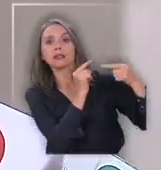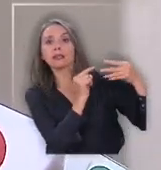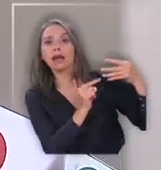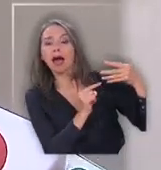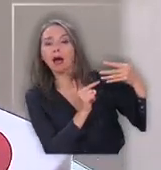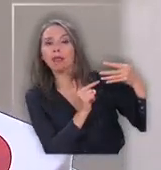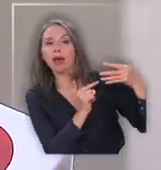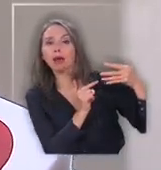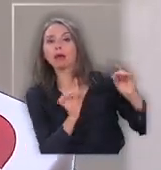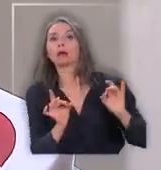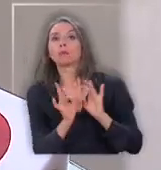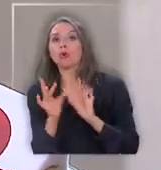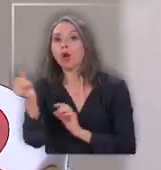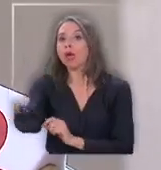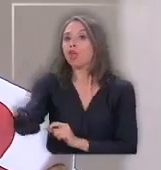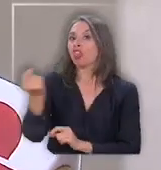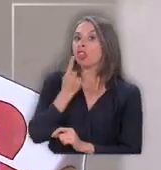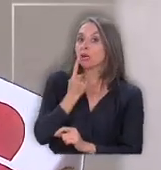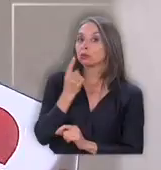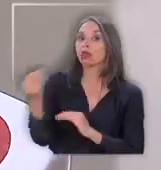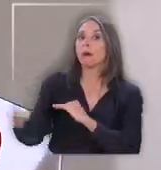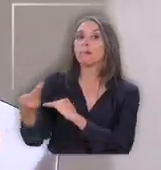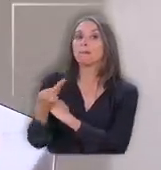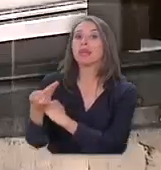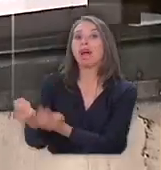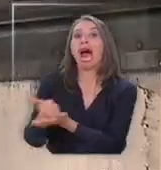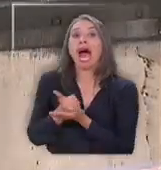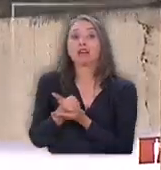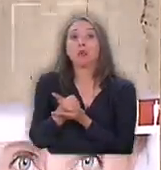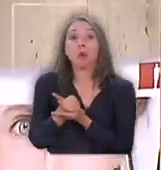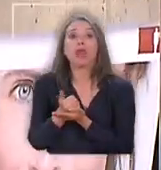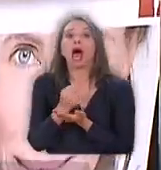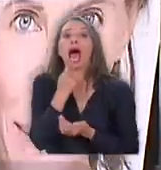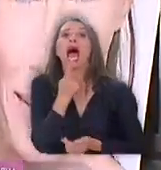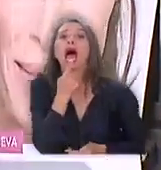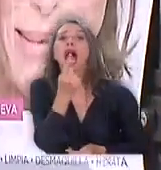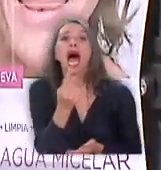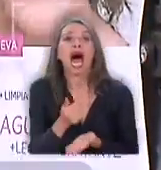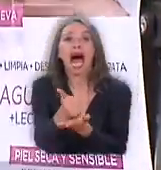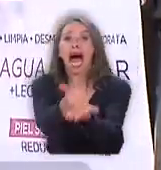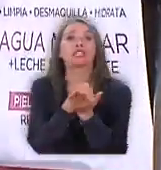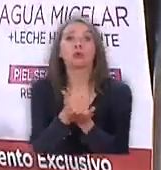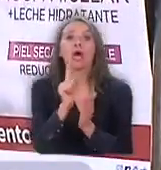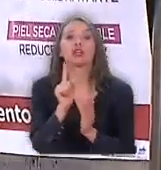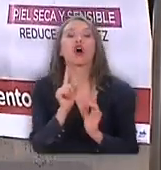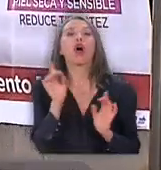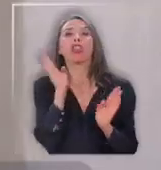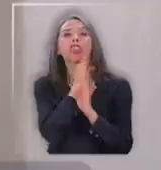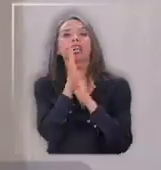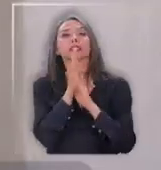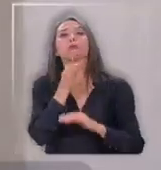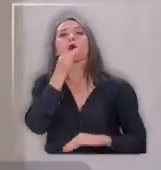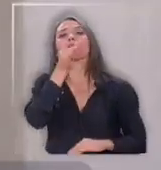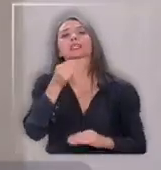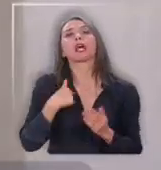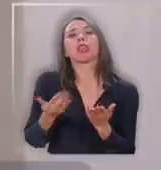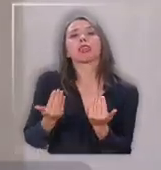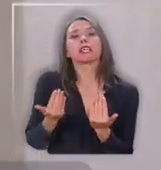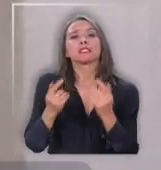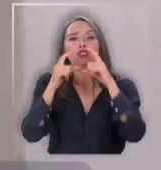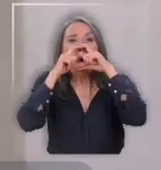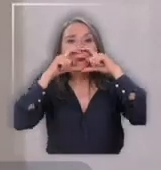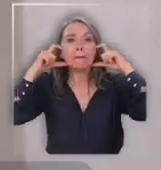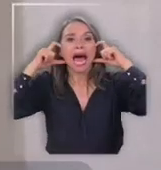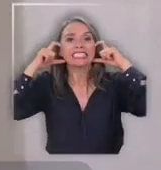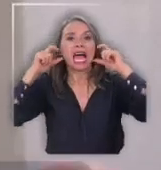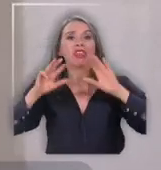las eventuales denuncias o solicitudes de ayuda. Entonces es algo bastante discreto que hace que podamos proteger el